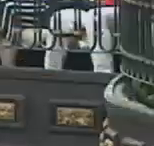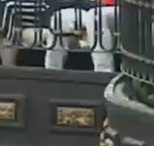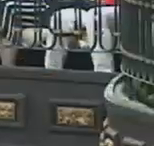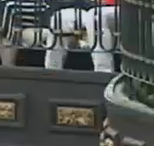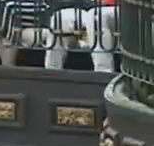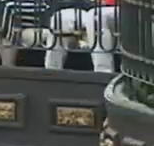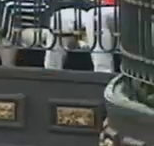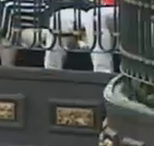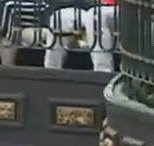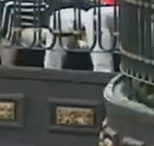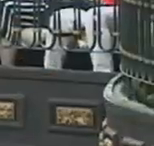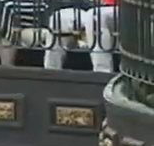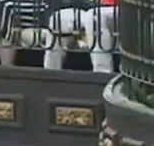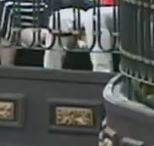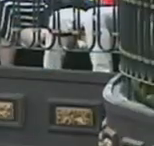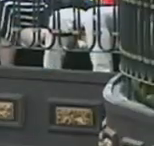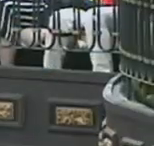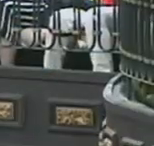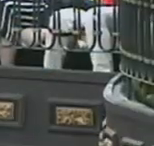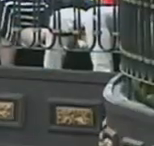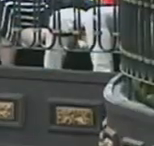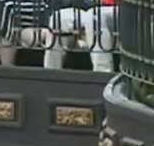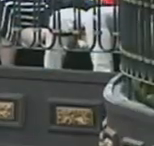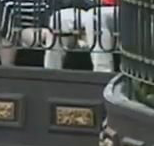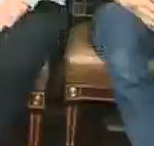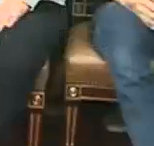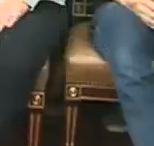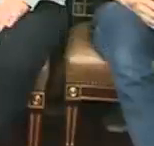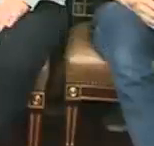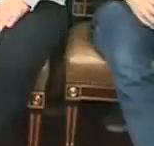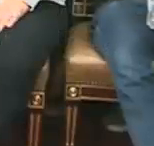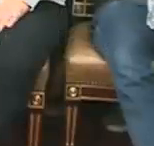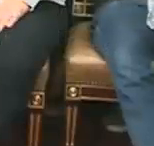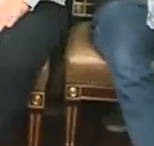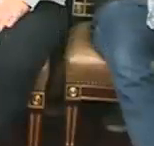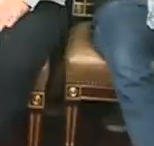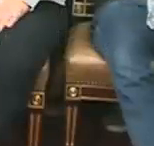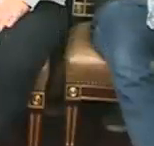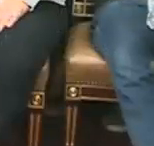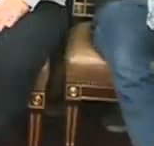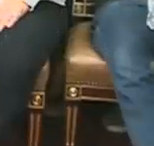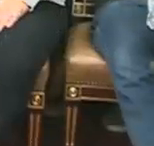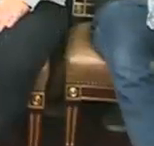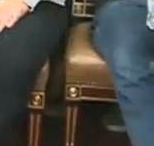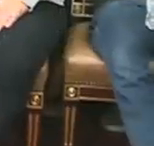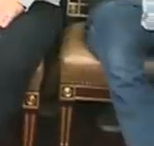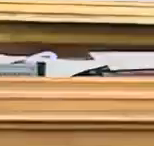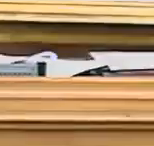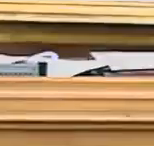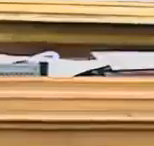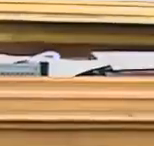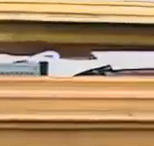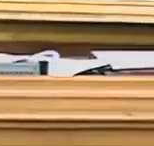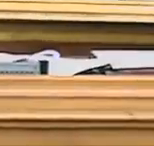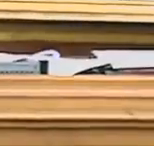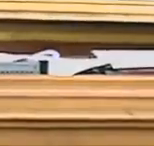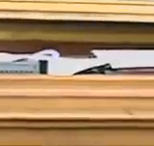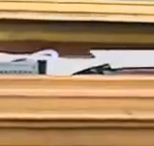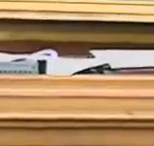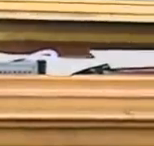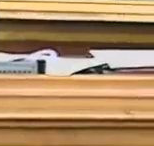que son portadores de un trastorno de discapacidad auditiva. Aplaudamos de una manera que no genere